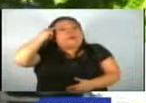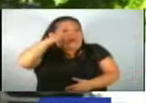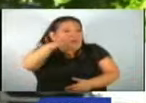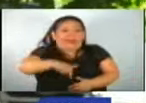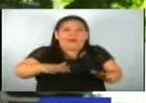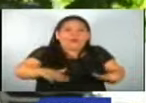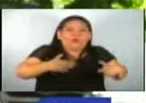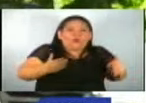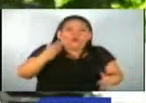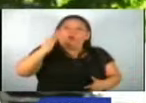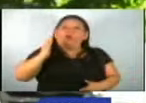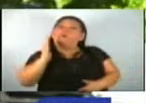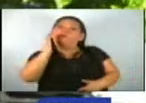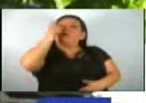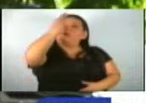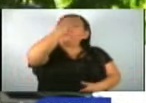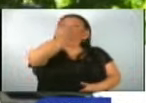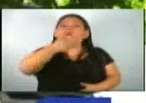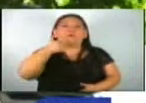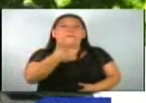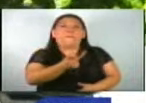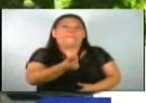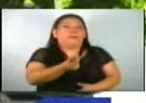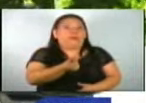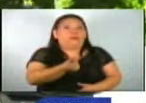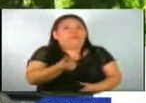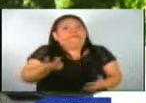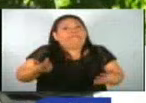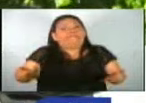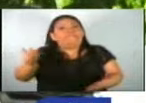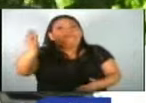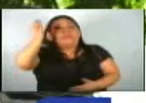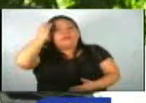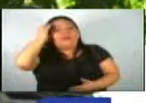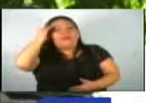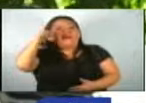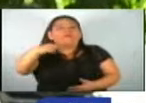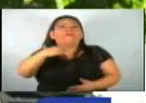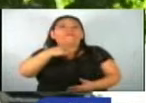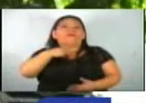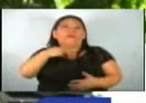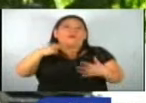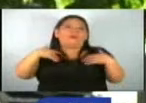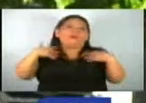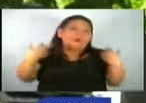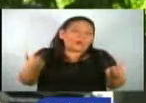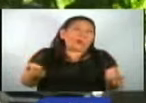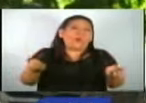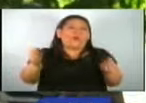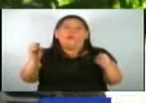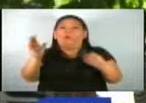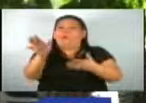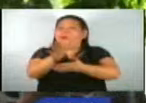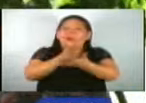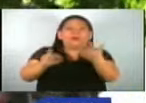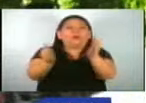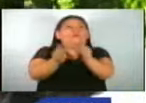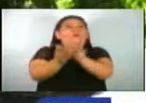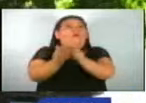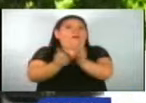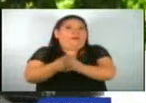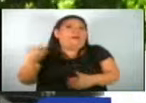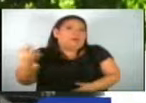futuro tan bien económicamente, y sabe que las dificultades tanto de salud como de cualquier problema es necesario